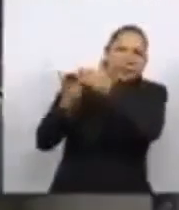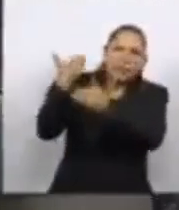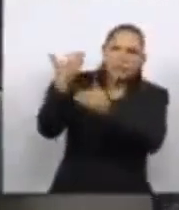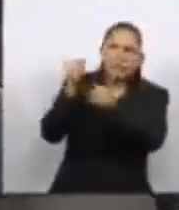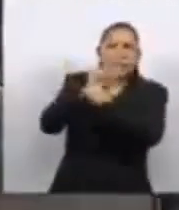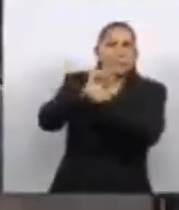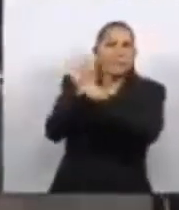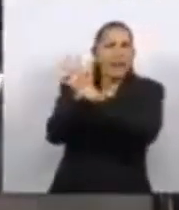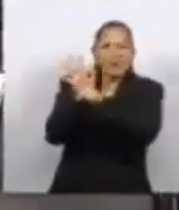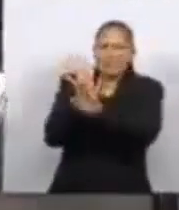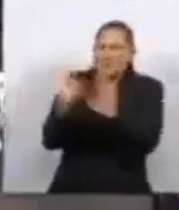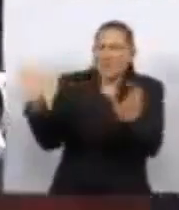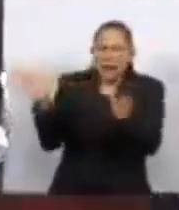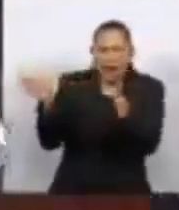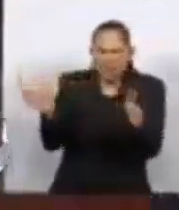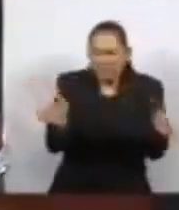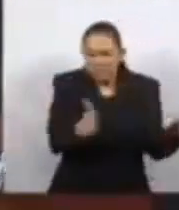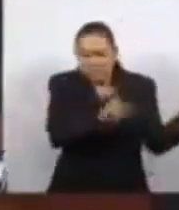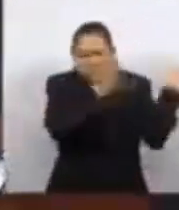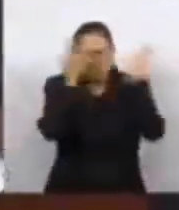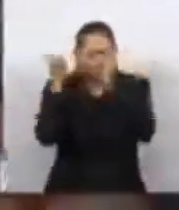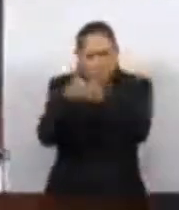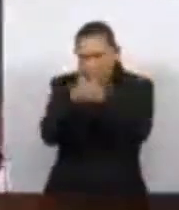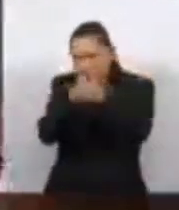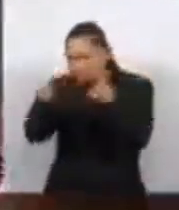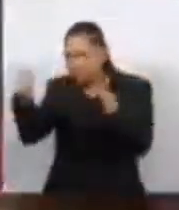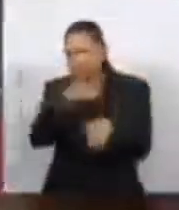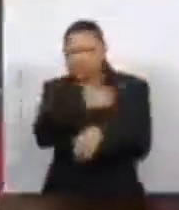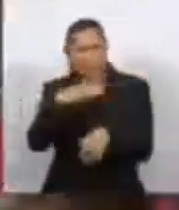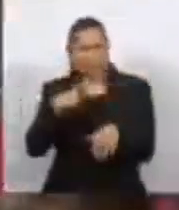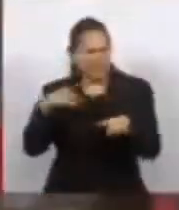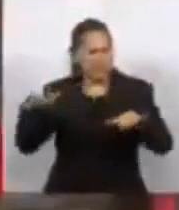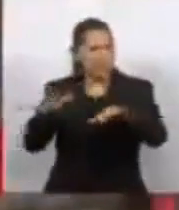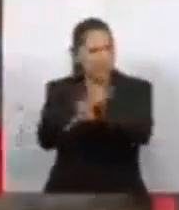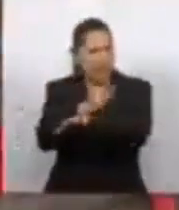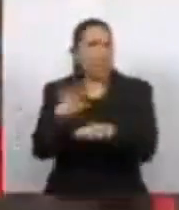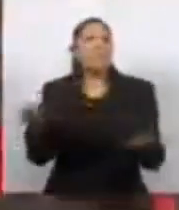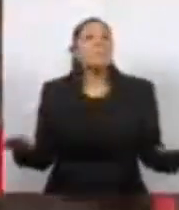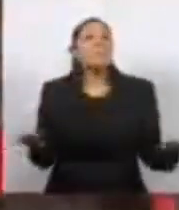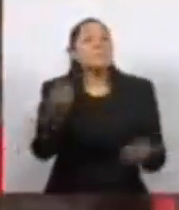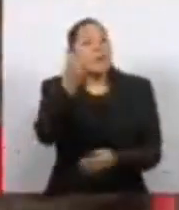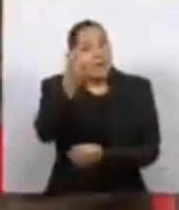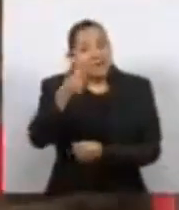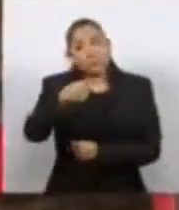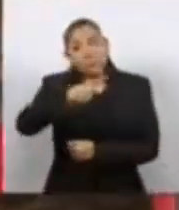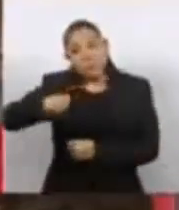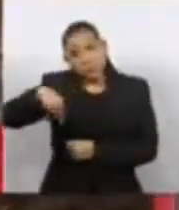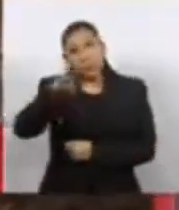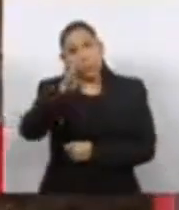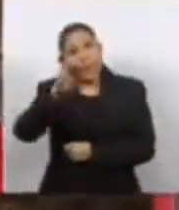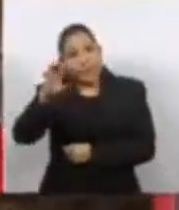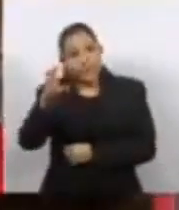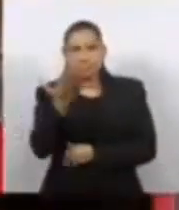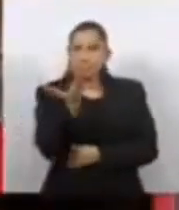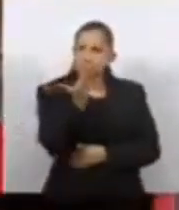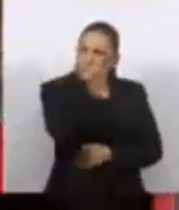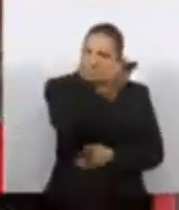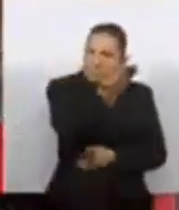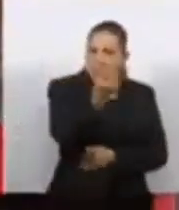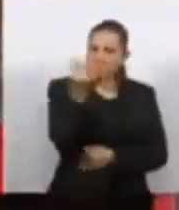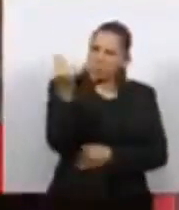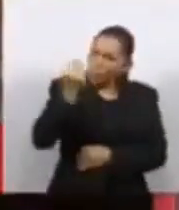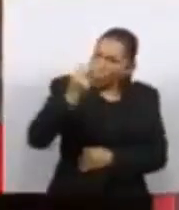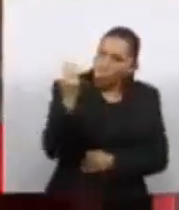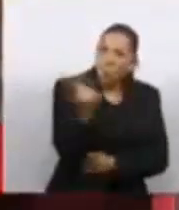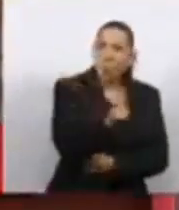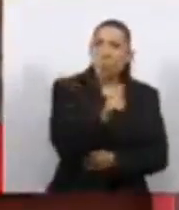que lanza hoy Movimiento Ciudadano de manera respetuosa, con un alto sentido de urgencia, es el de volver a compartir